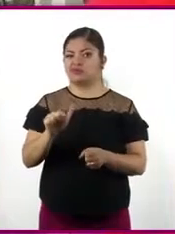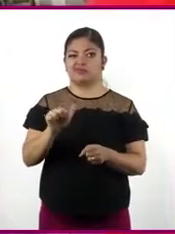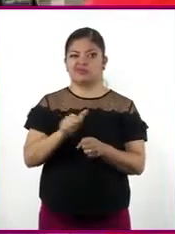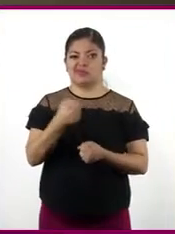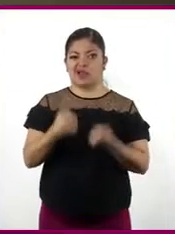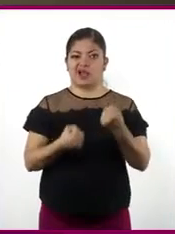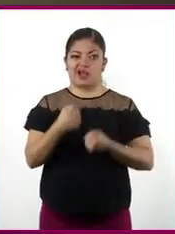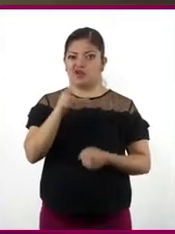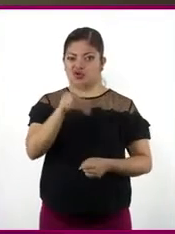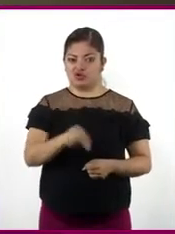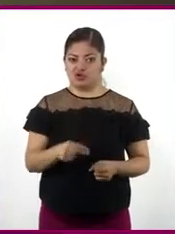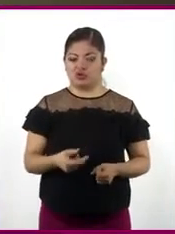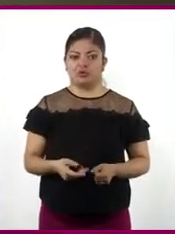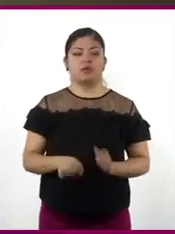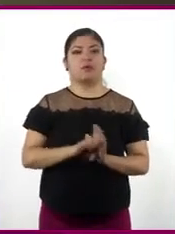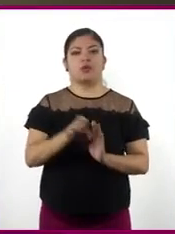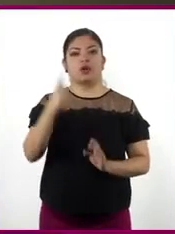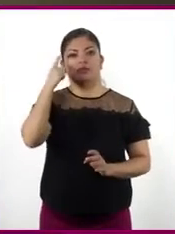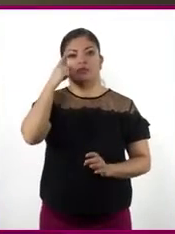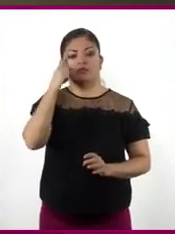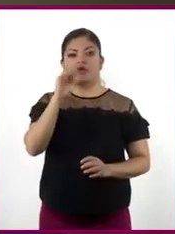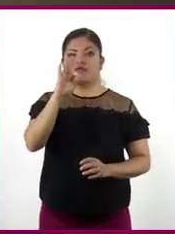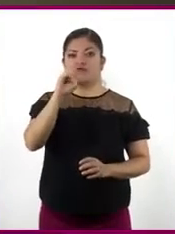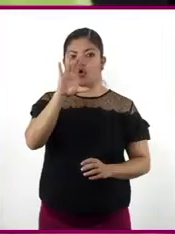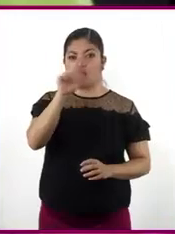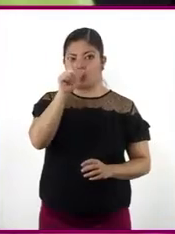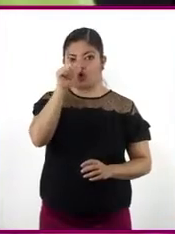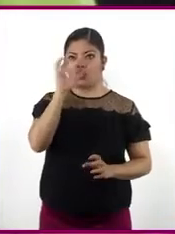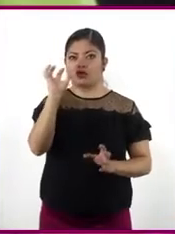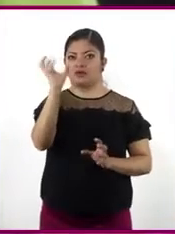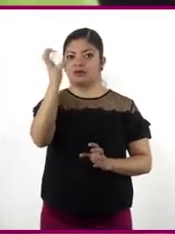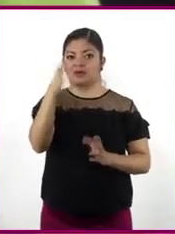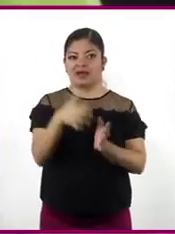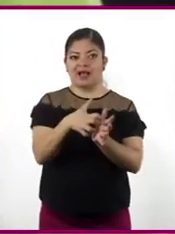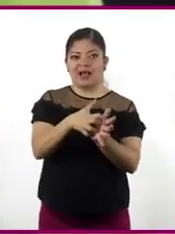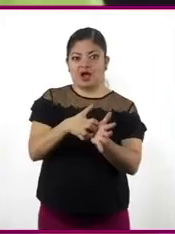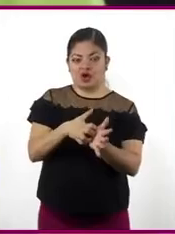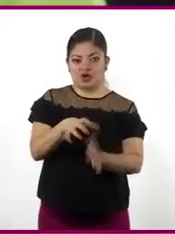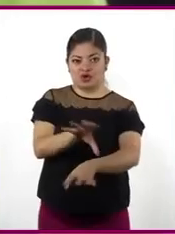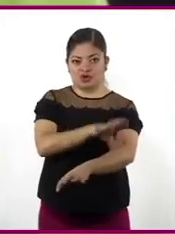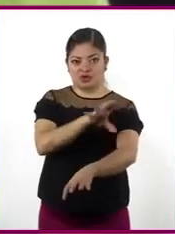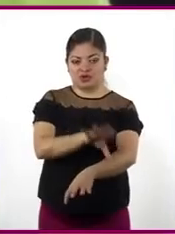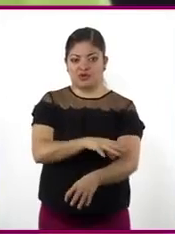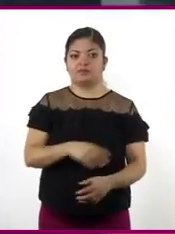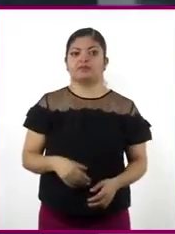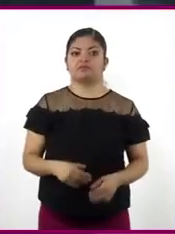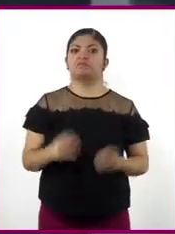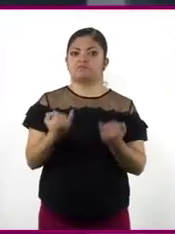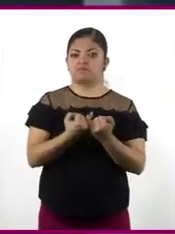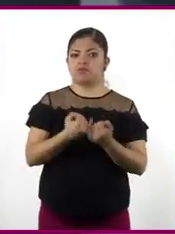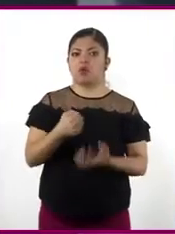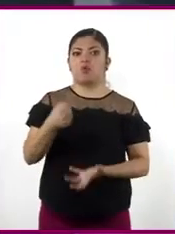automóvil. Emplear focos ahorradores de energía. Utilizar bolsas